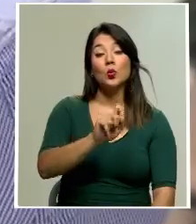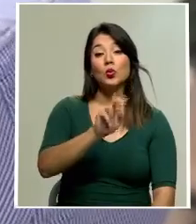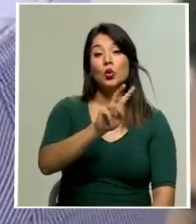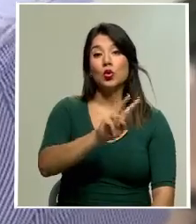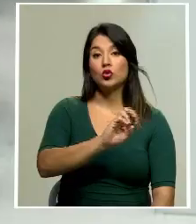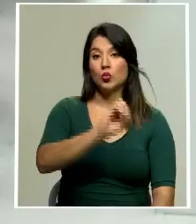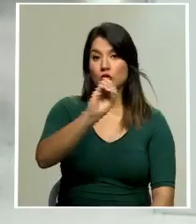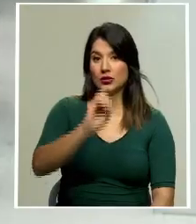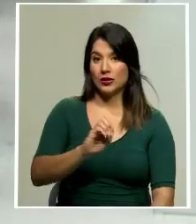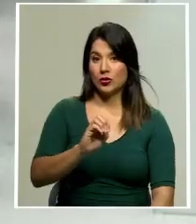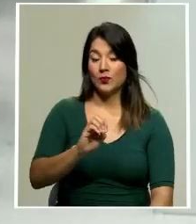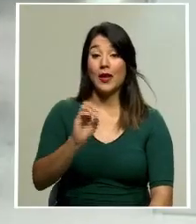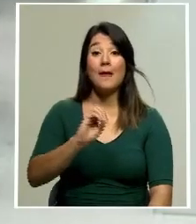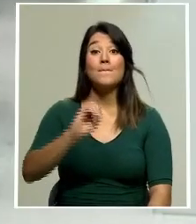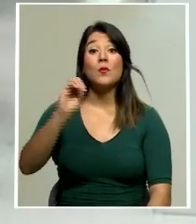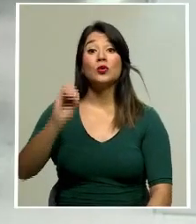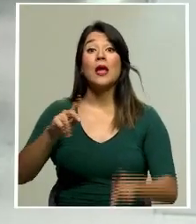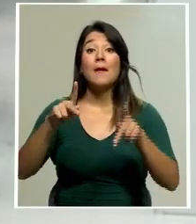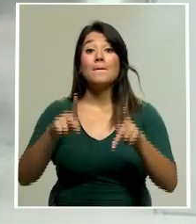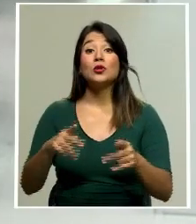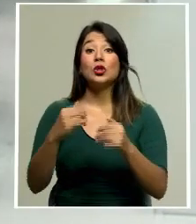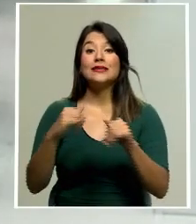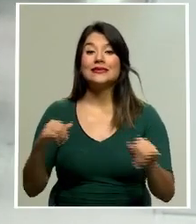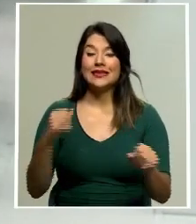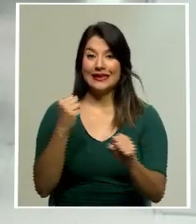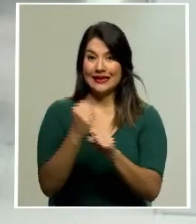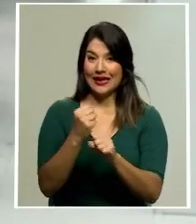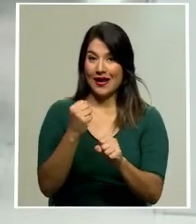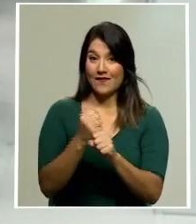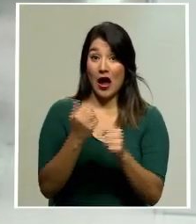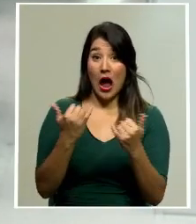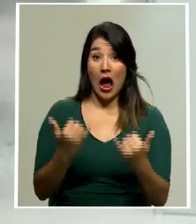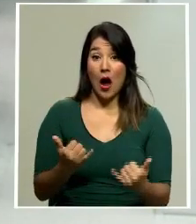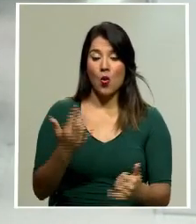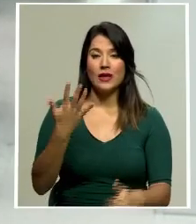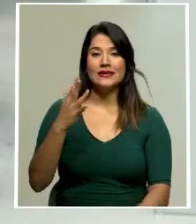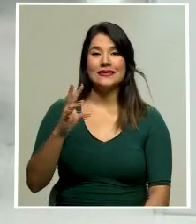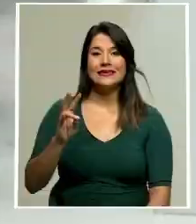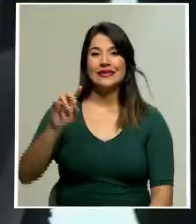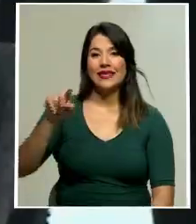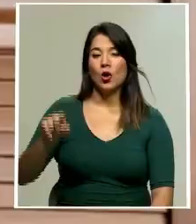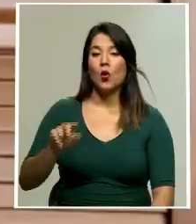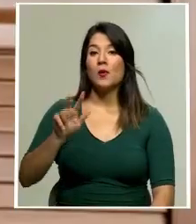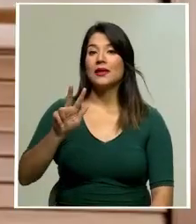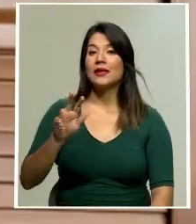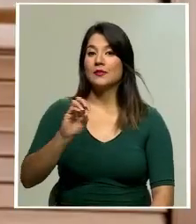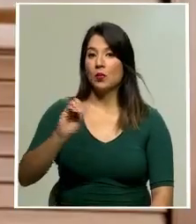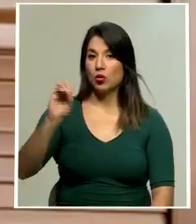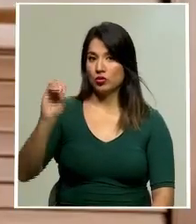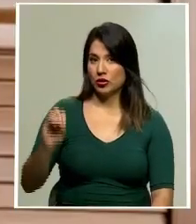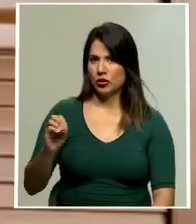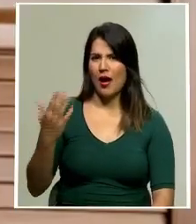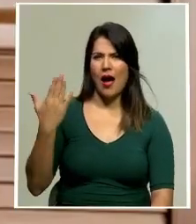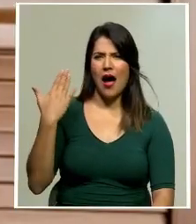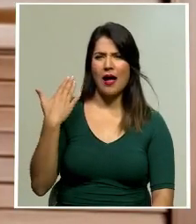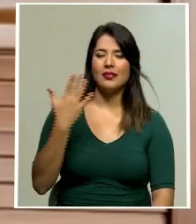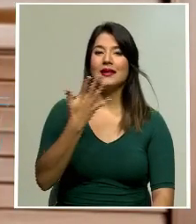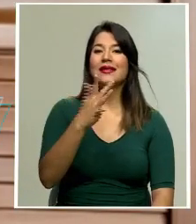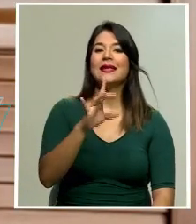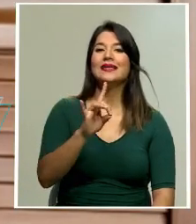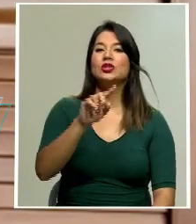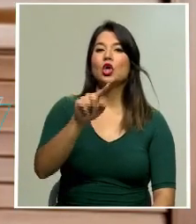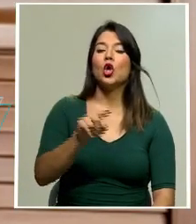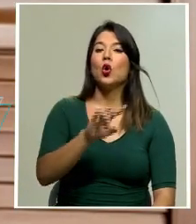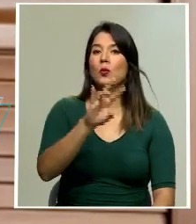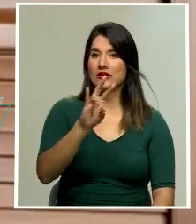51.2%. La tasa de desempleo está llegando hoy día al 17.3, veníamos de un 18.7,